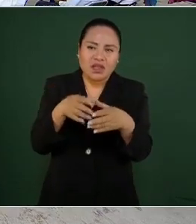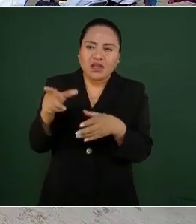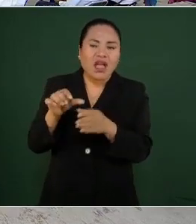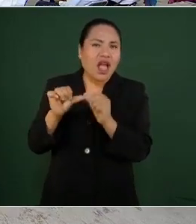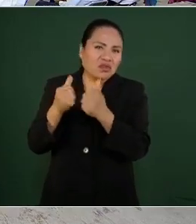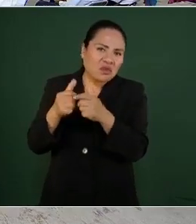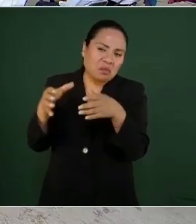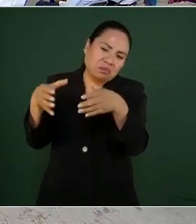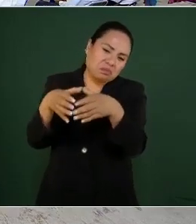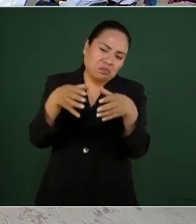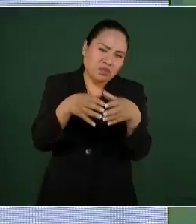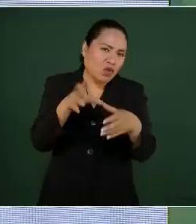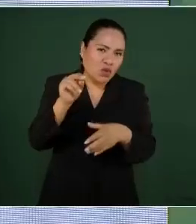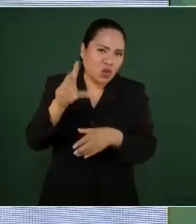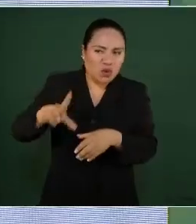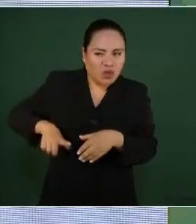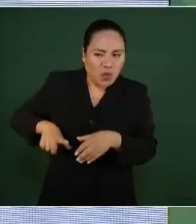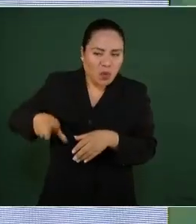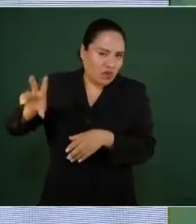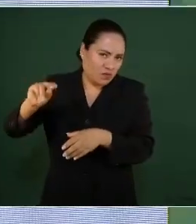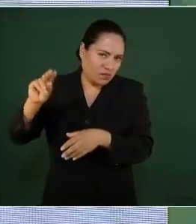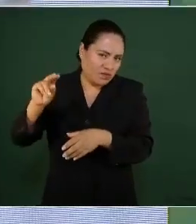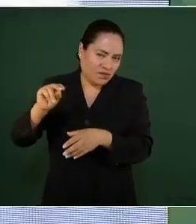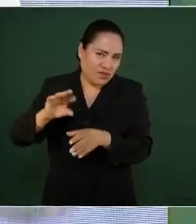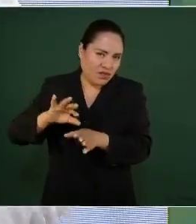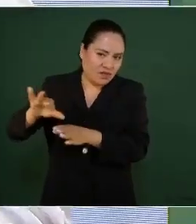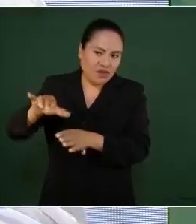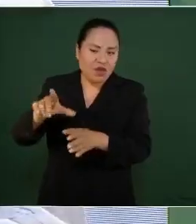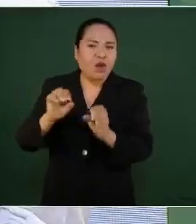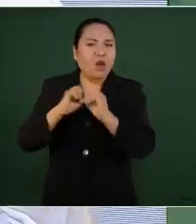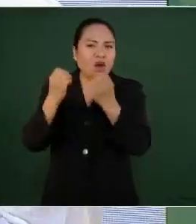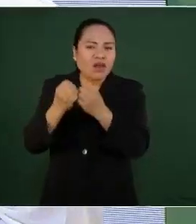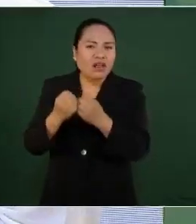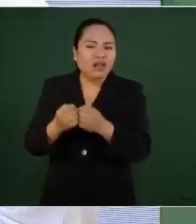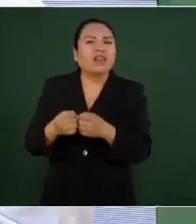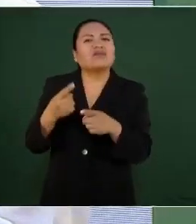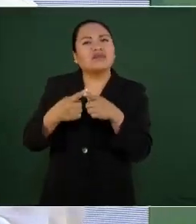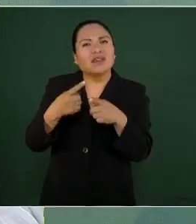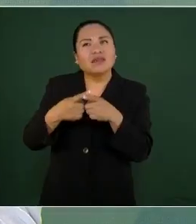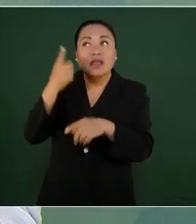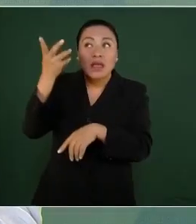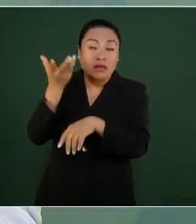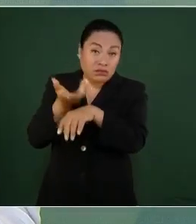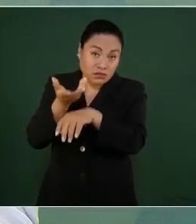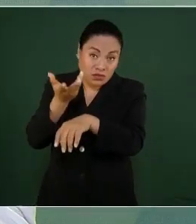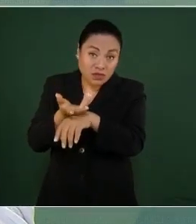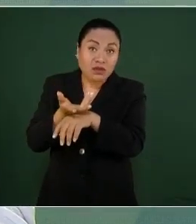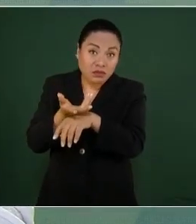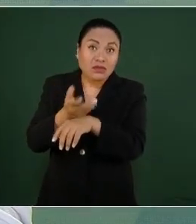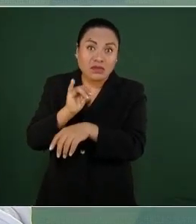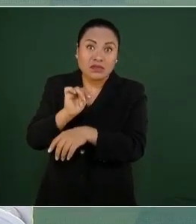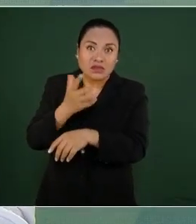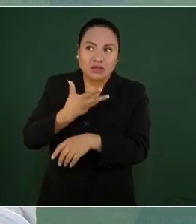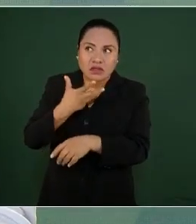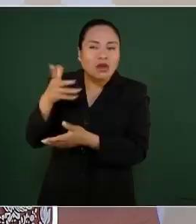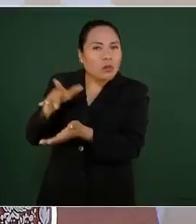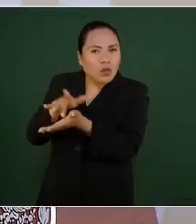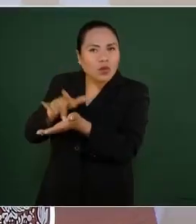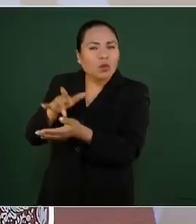¿Saben quién recibe apoyo, por ejemplo, de Estados Unidos? Porque lo consideran